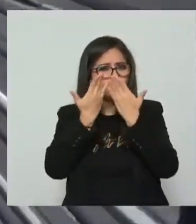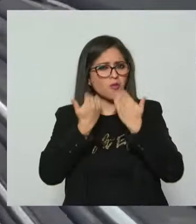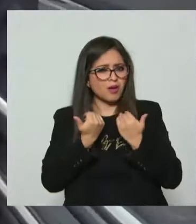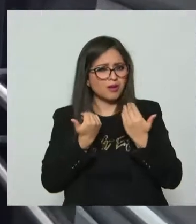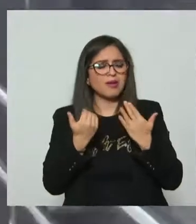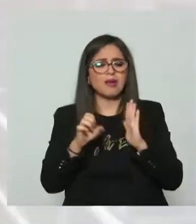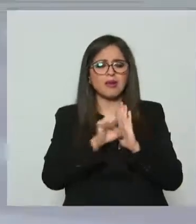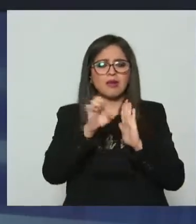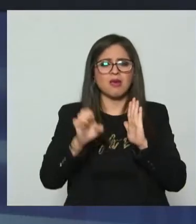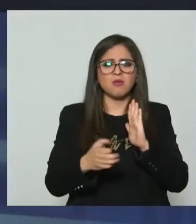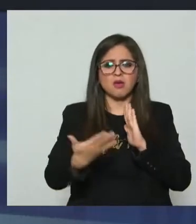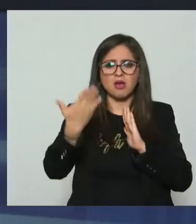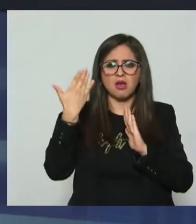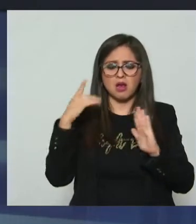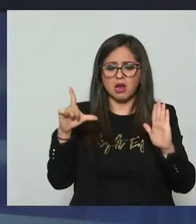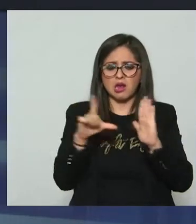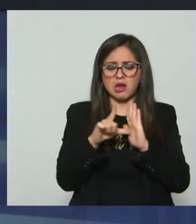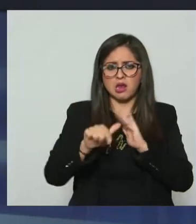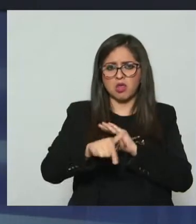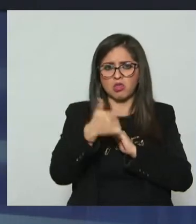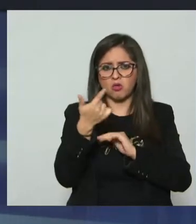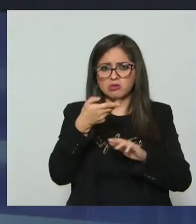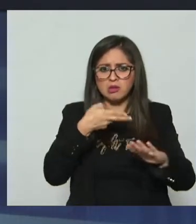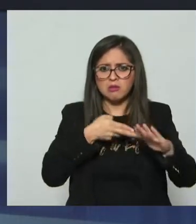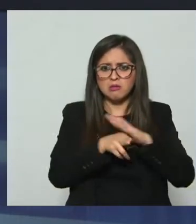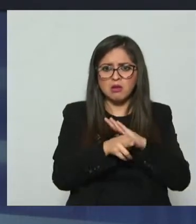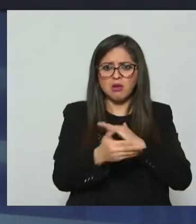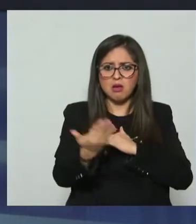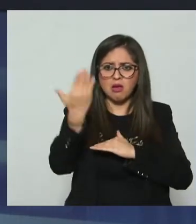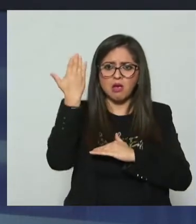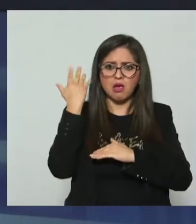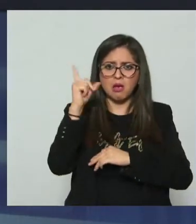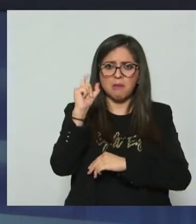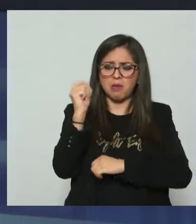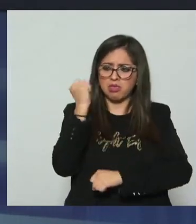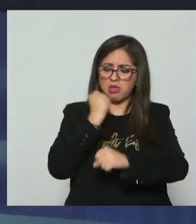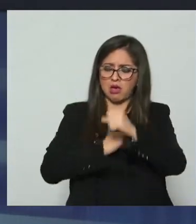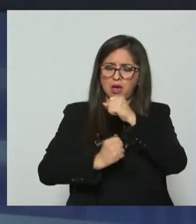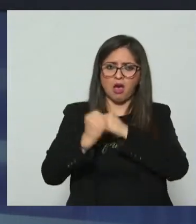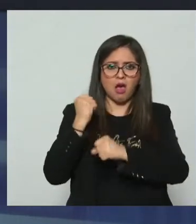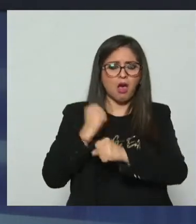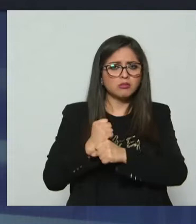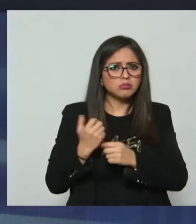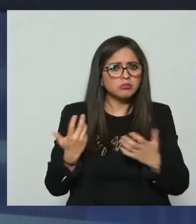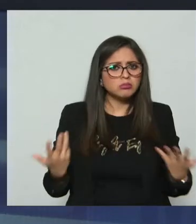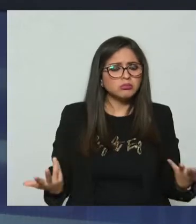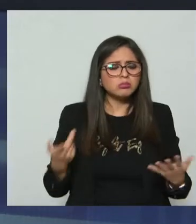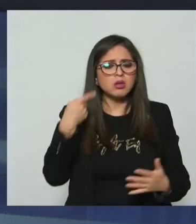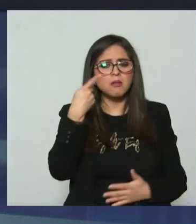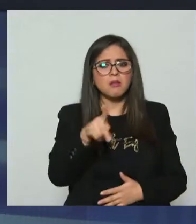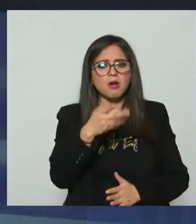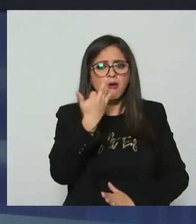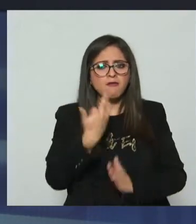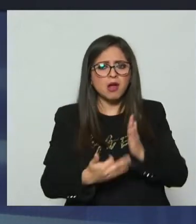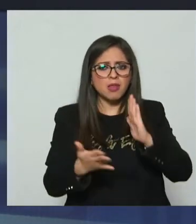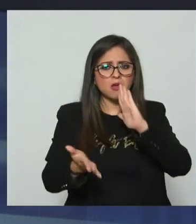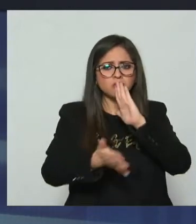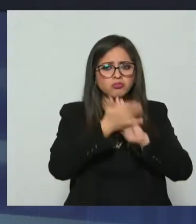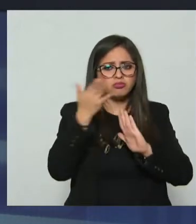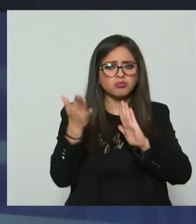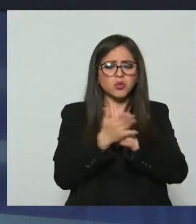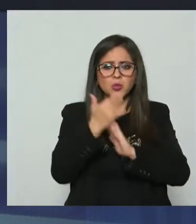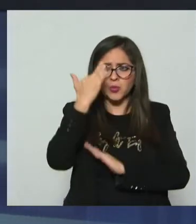de la línea 12 del metro, pues la línea anterior fue casi 20 años antes. Tenemos un retraso en infraestructura casi de 40